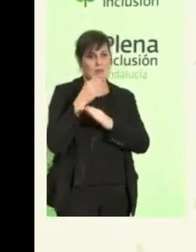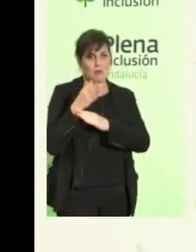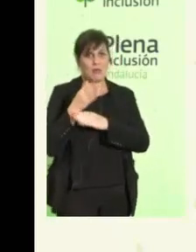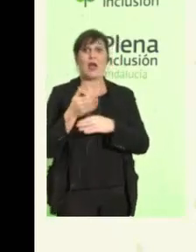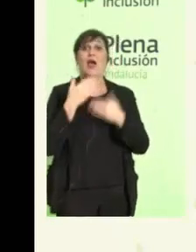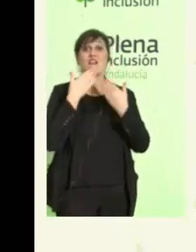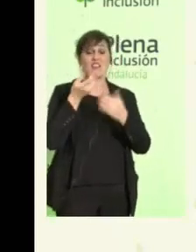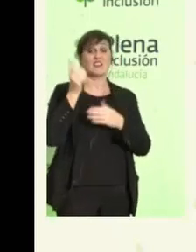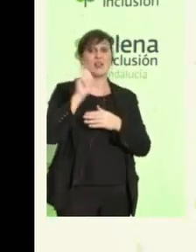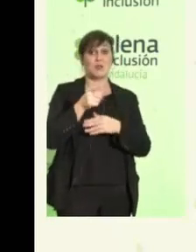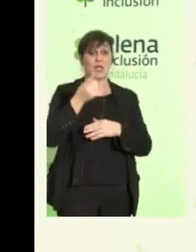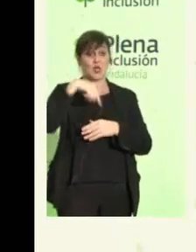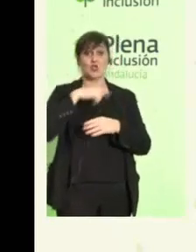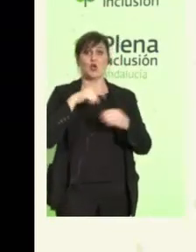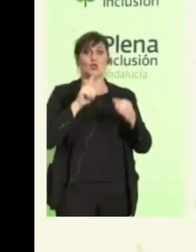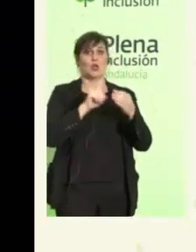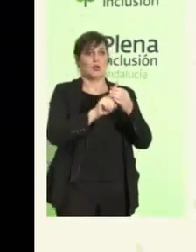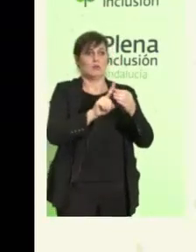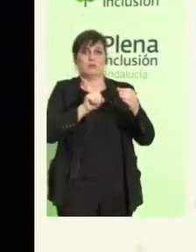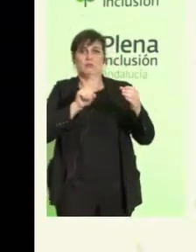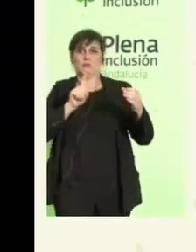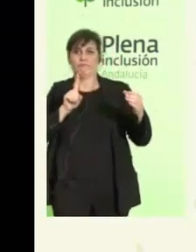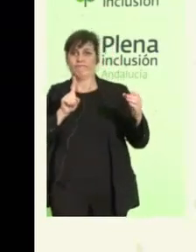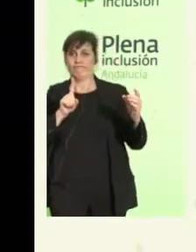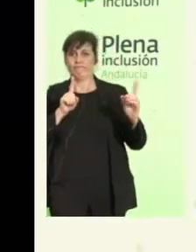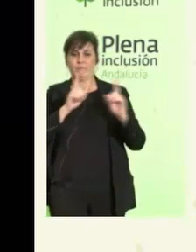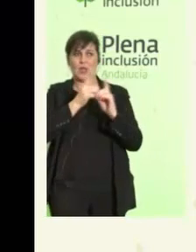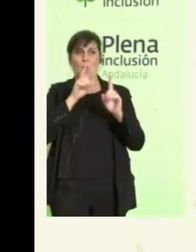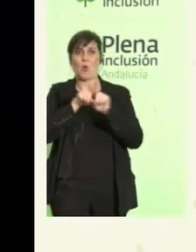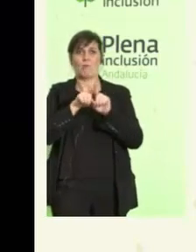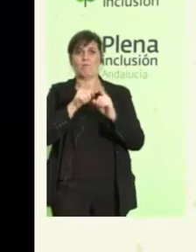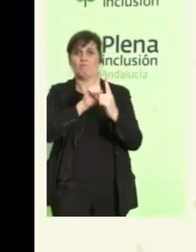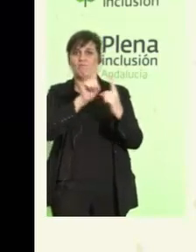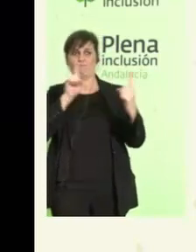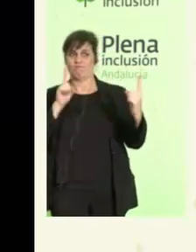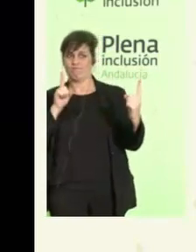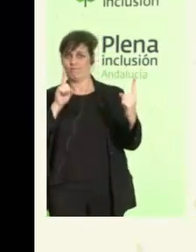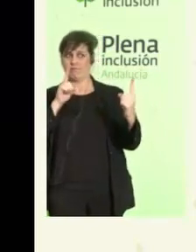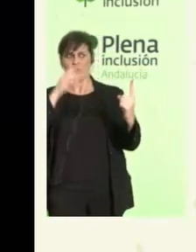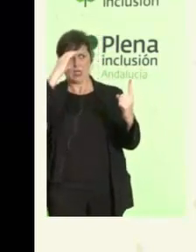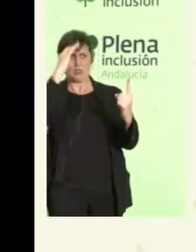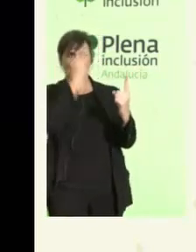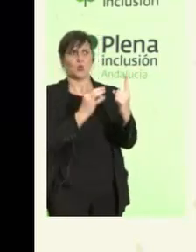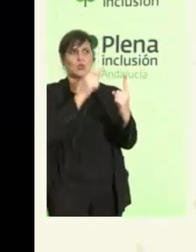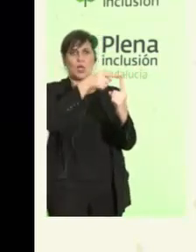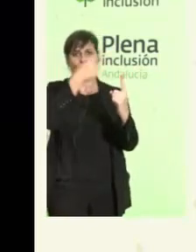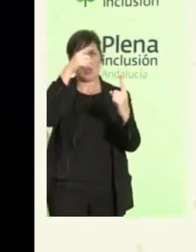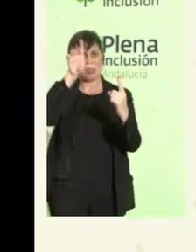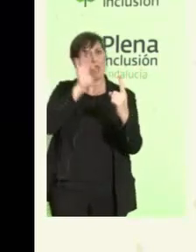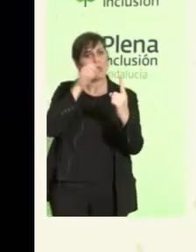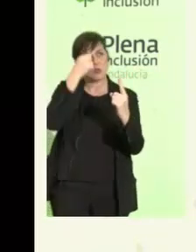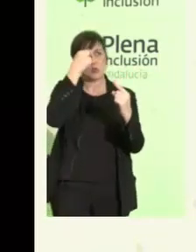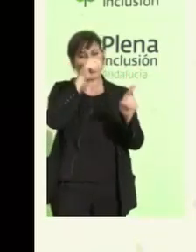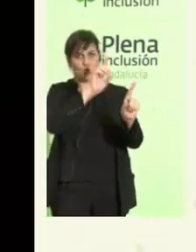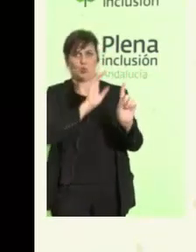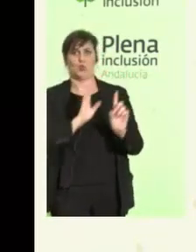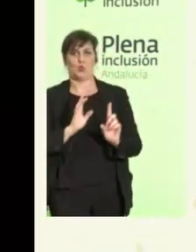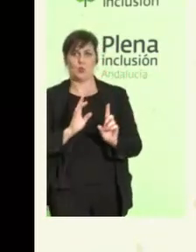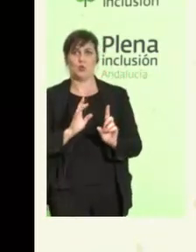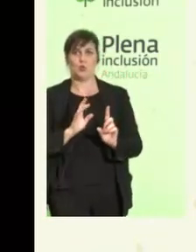gracias a que nosotros nos quitamos del medio, que empezásemos a escuchar a Tyrone y que le dejásemos hacer lo que él quería hacer.